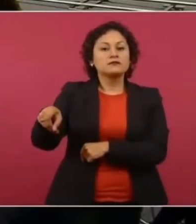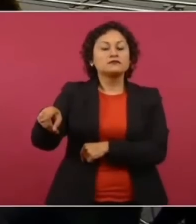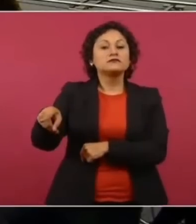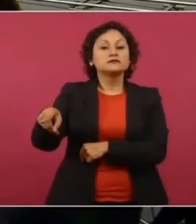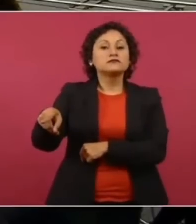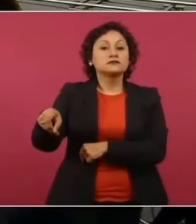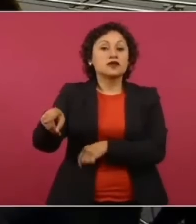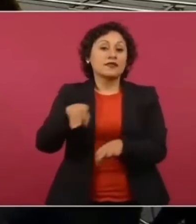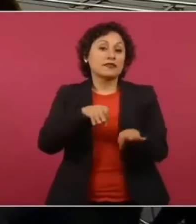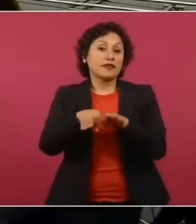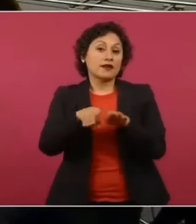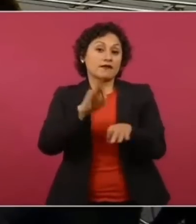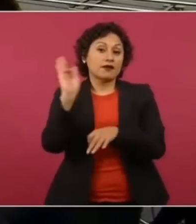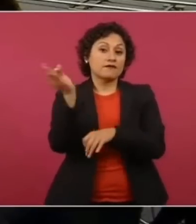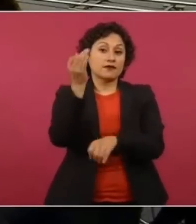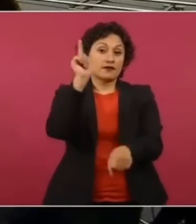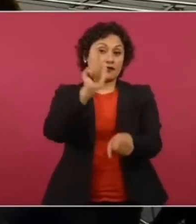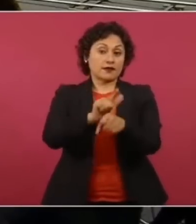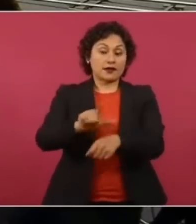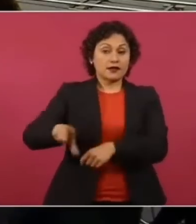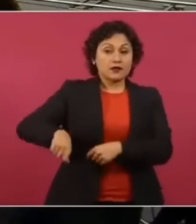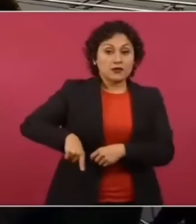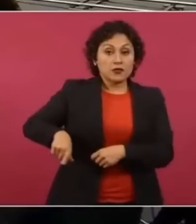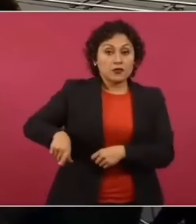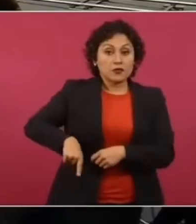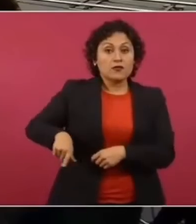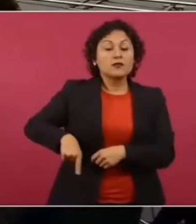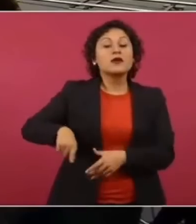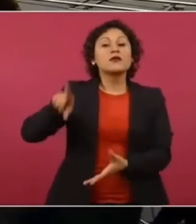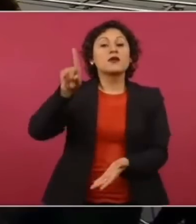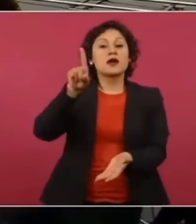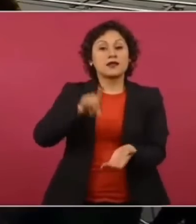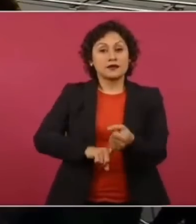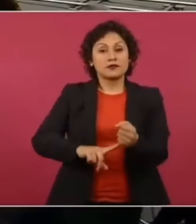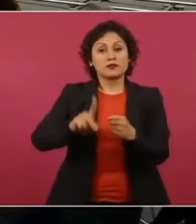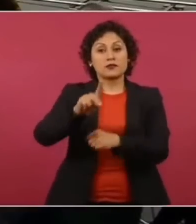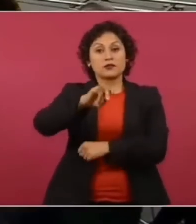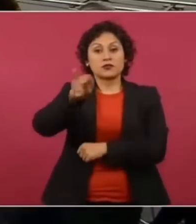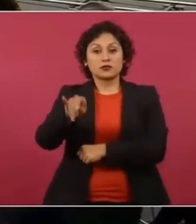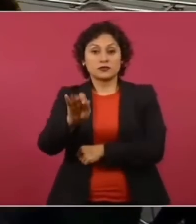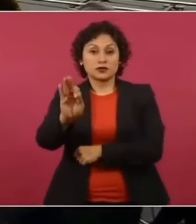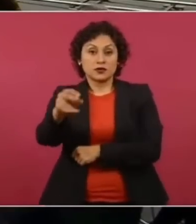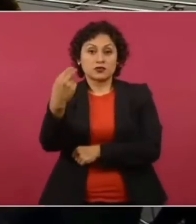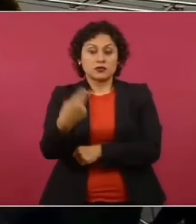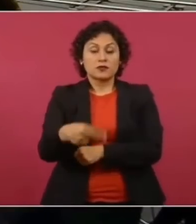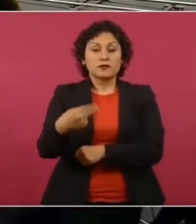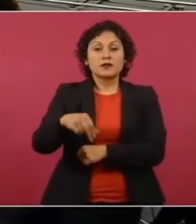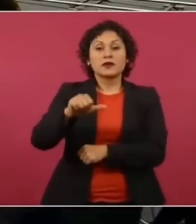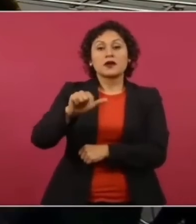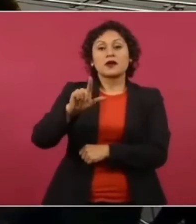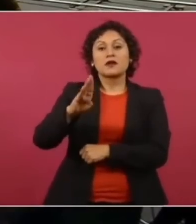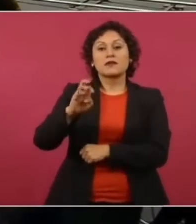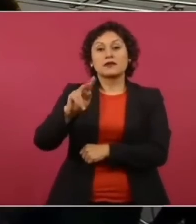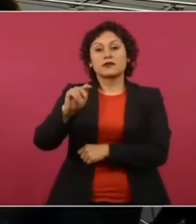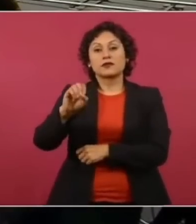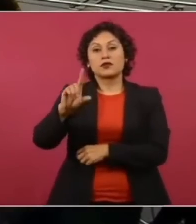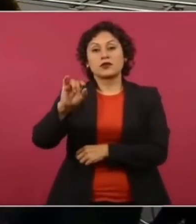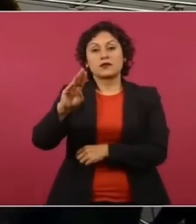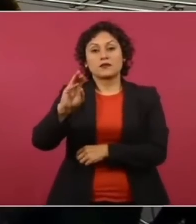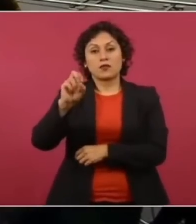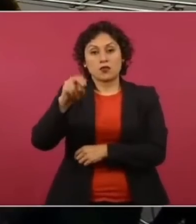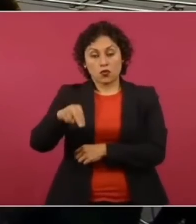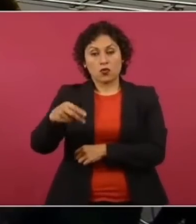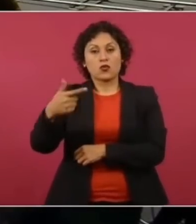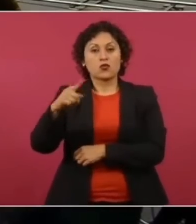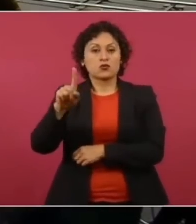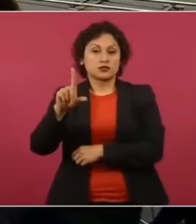servidor público federal, específicamente del Poder Judicial de la Federación, de nombre Alberto Limón Lazón González, quien